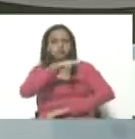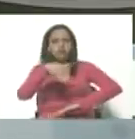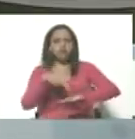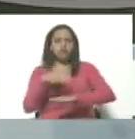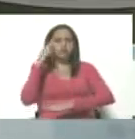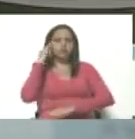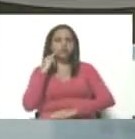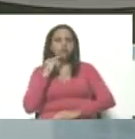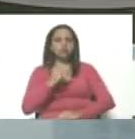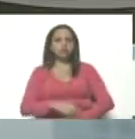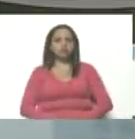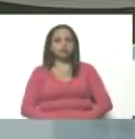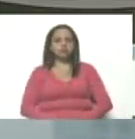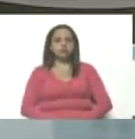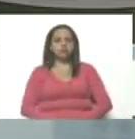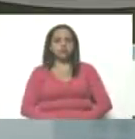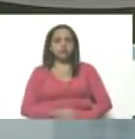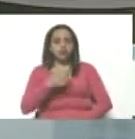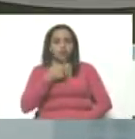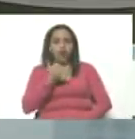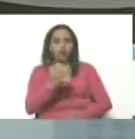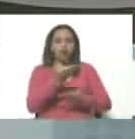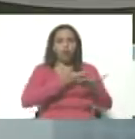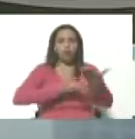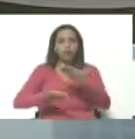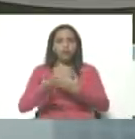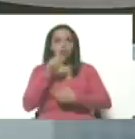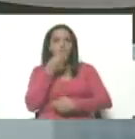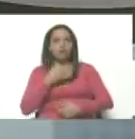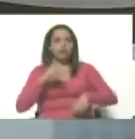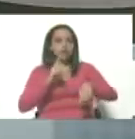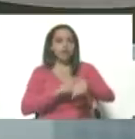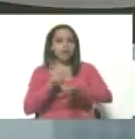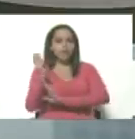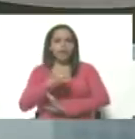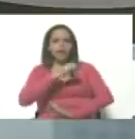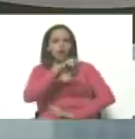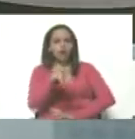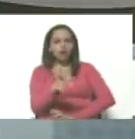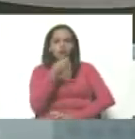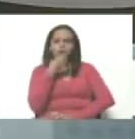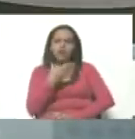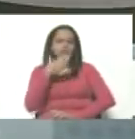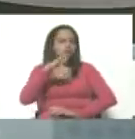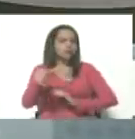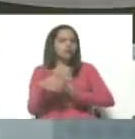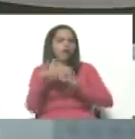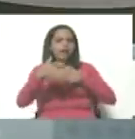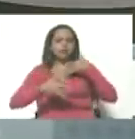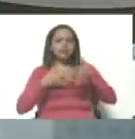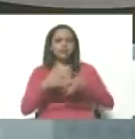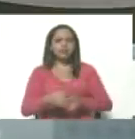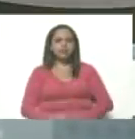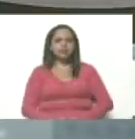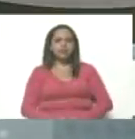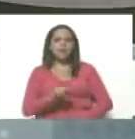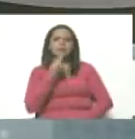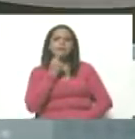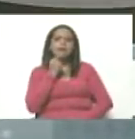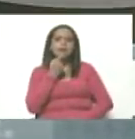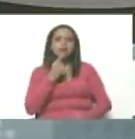Bolivariana, con la cual he compartido tan bonitos momentos este mes de julio, bonitos todos los actos. Padrino,